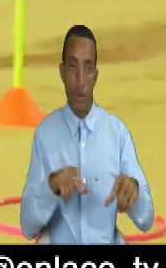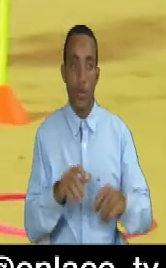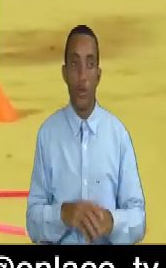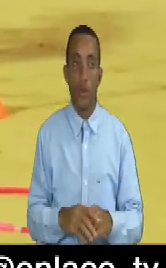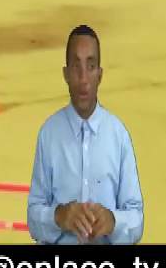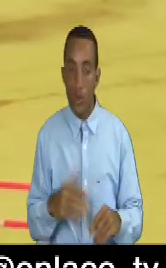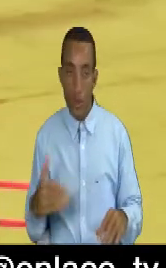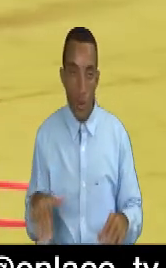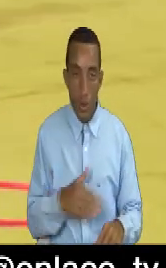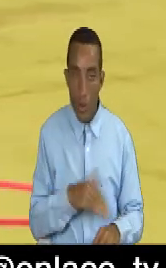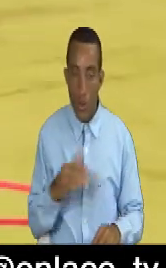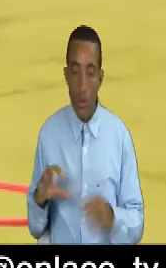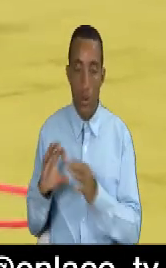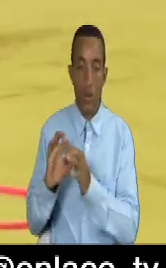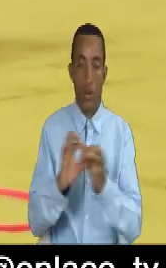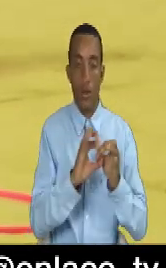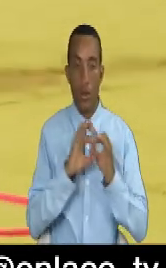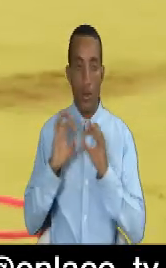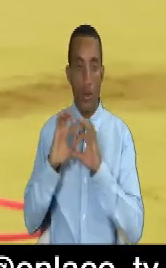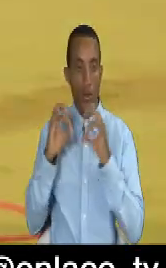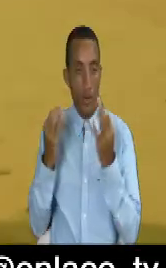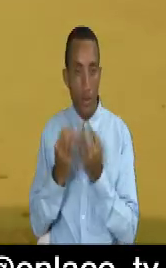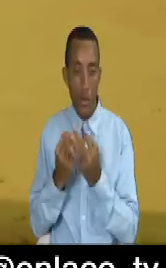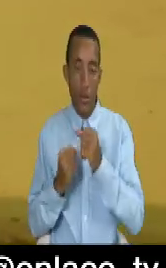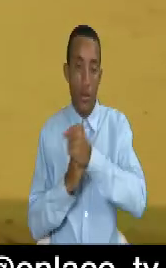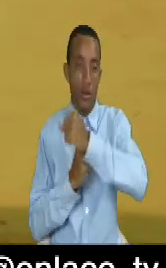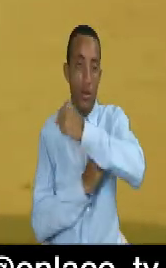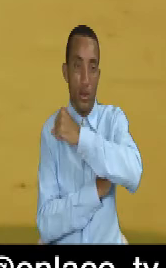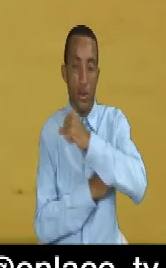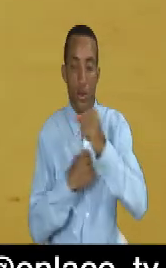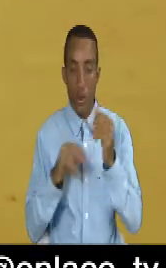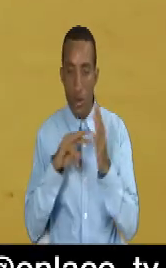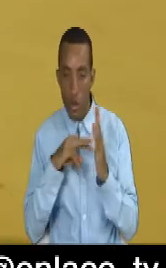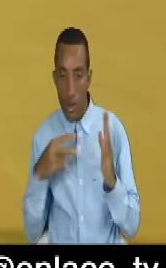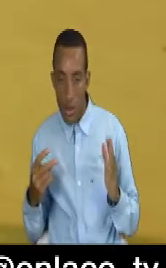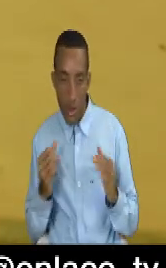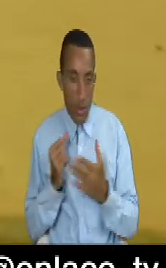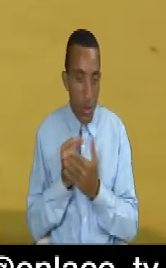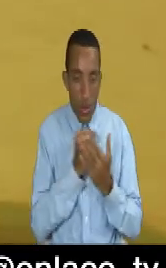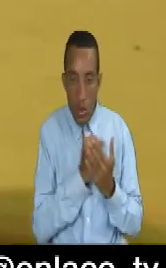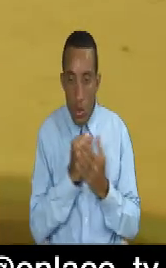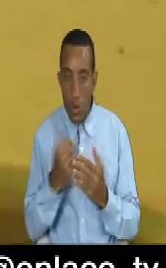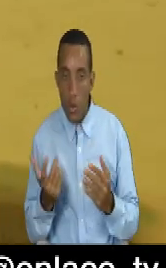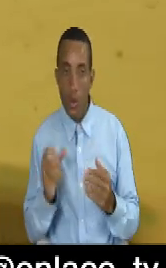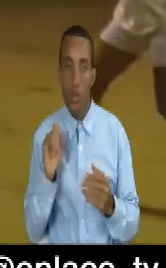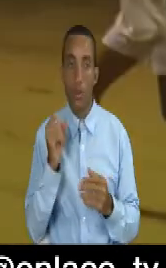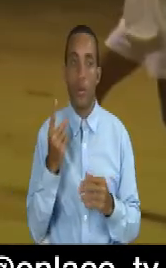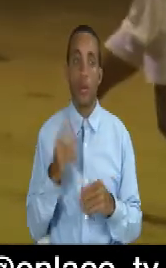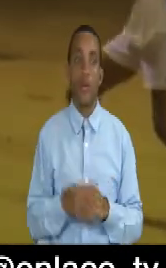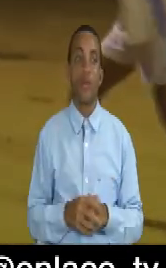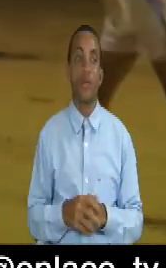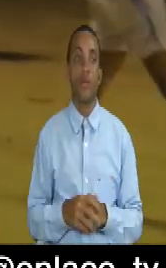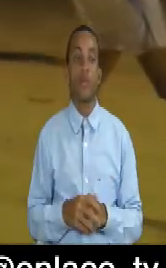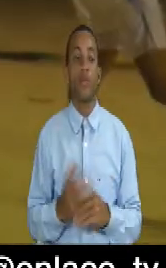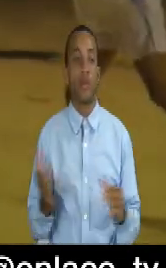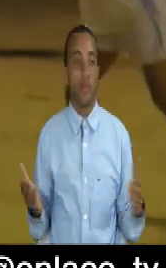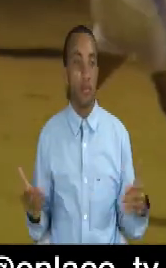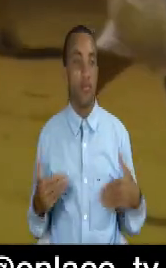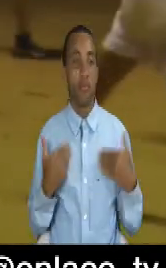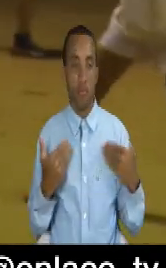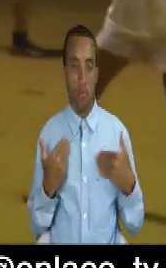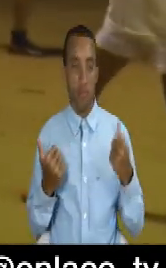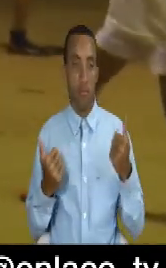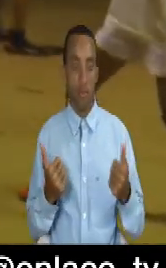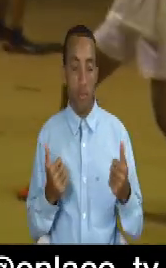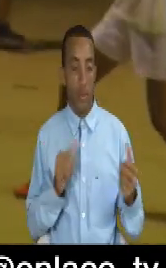estrategia es jugar en familia y fortalecer su parte táctica y técnica que le han ayudado para estar entre los primeros puestos. Este equipo me he sentido muy bien, tengo unas